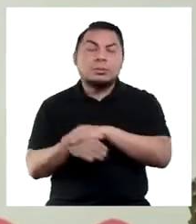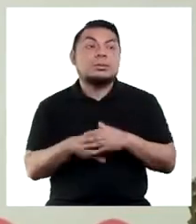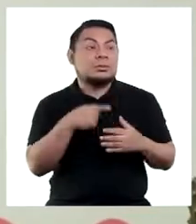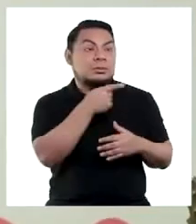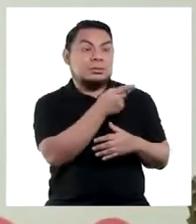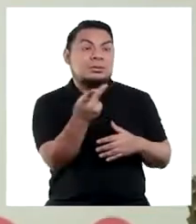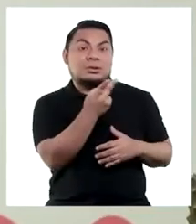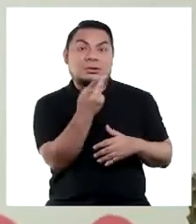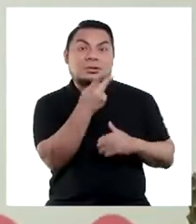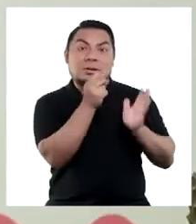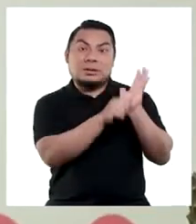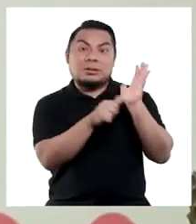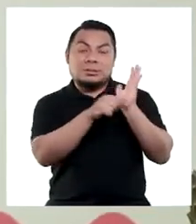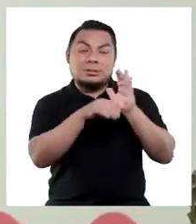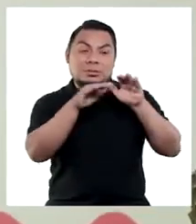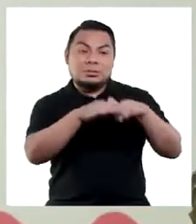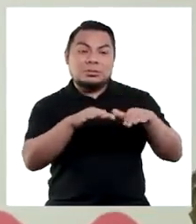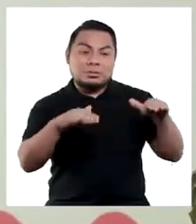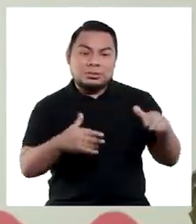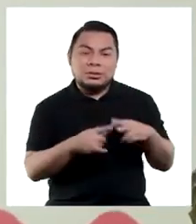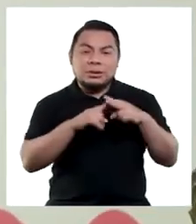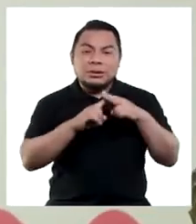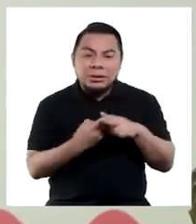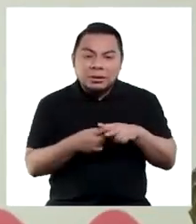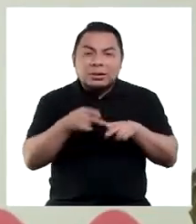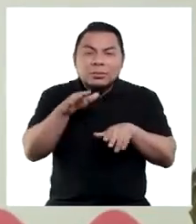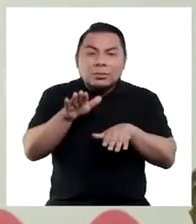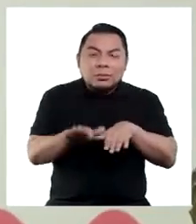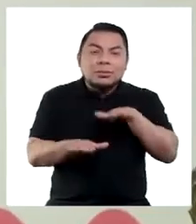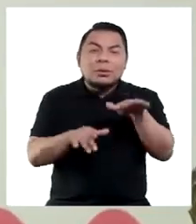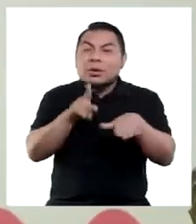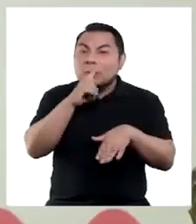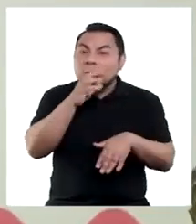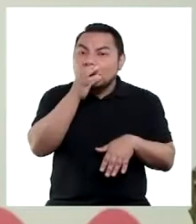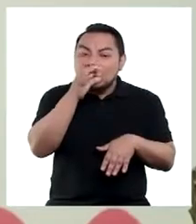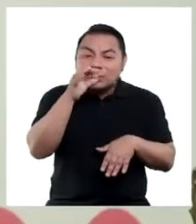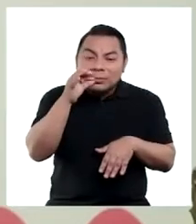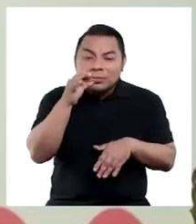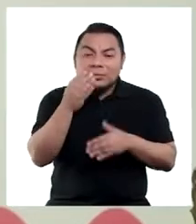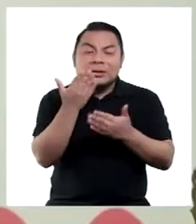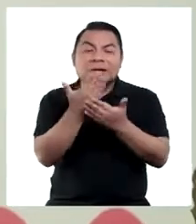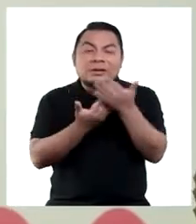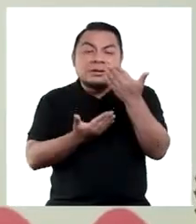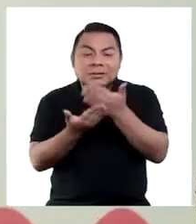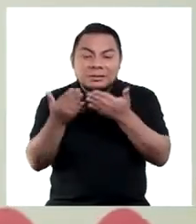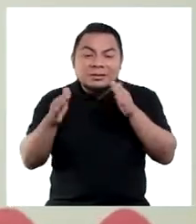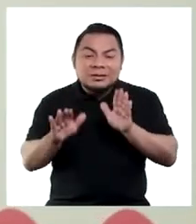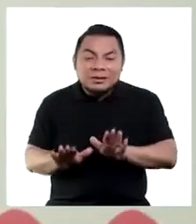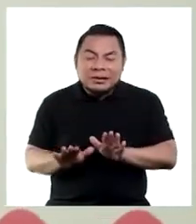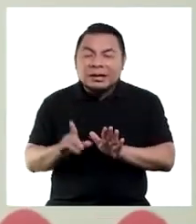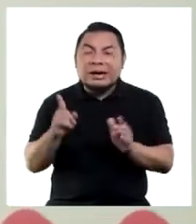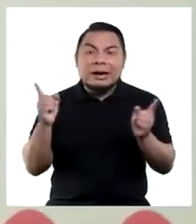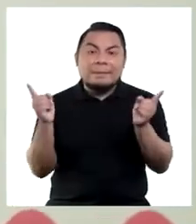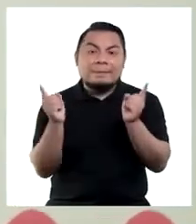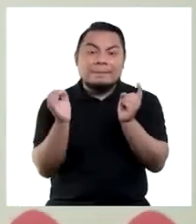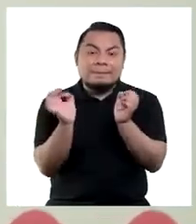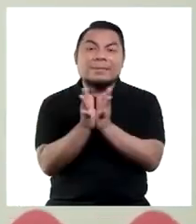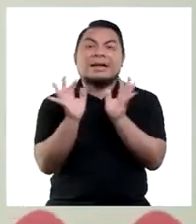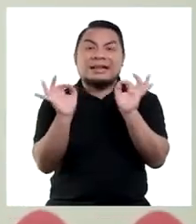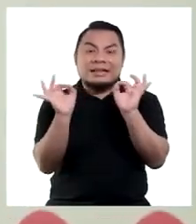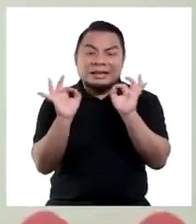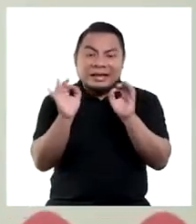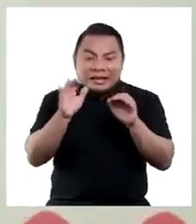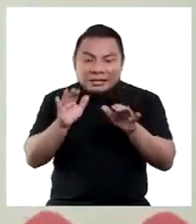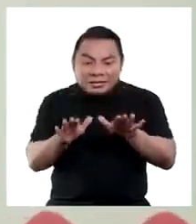entonces los niños y las niñas empezaron a caminar despacio con las manos hacia adelante para tocarse